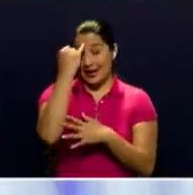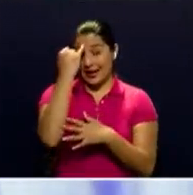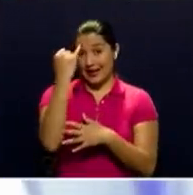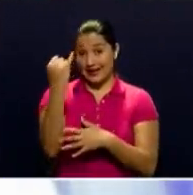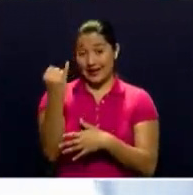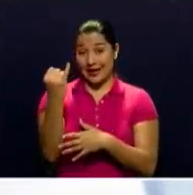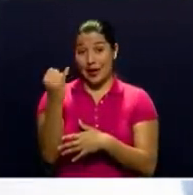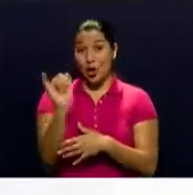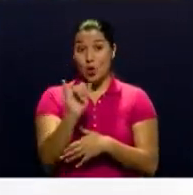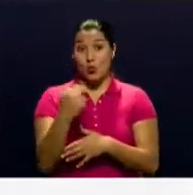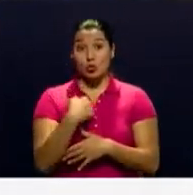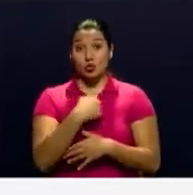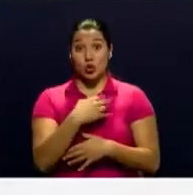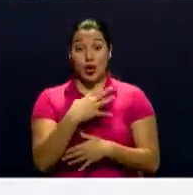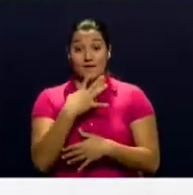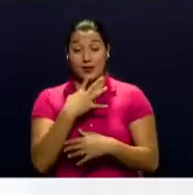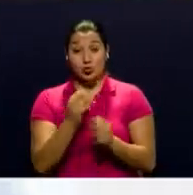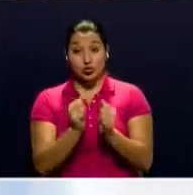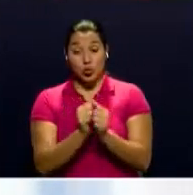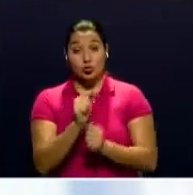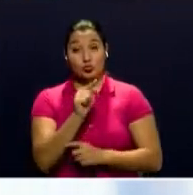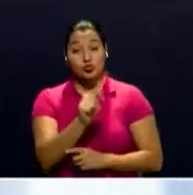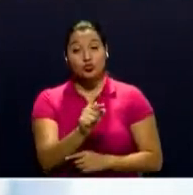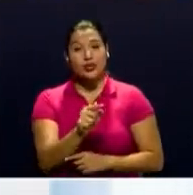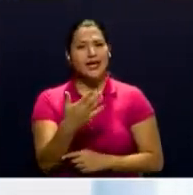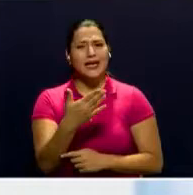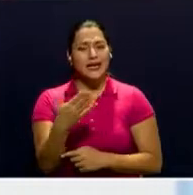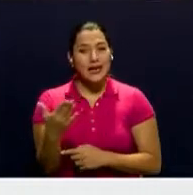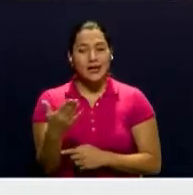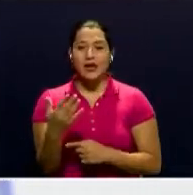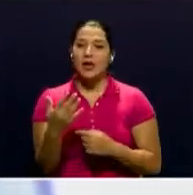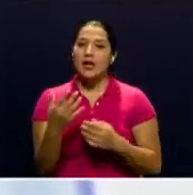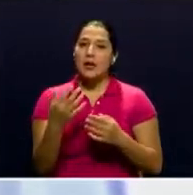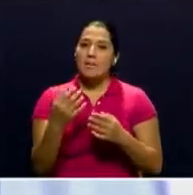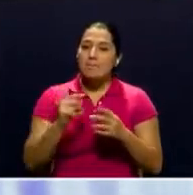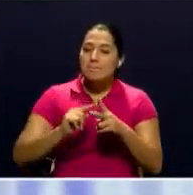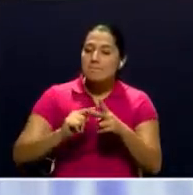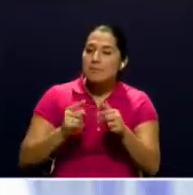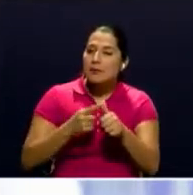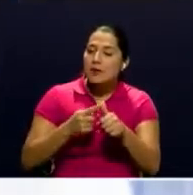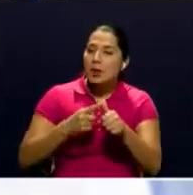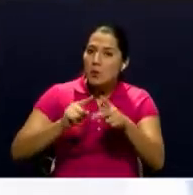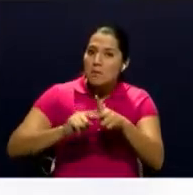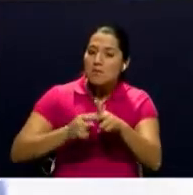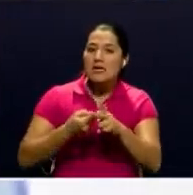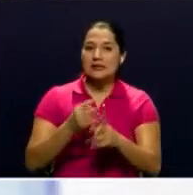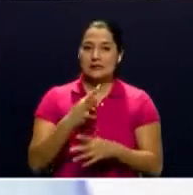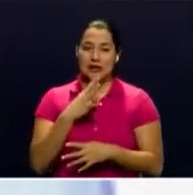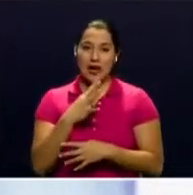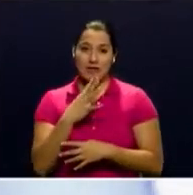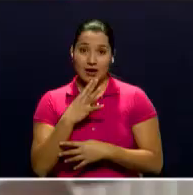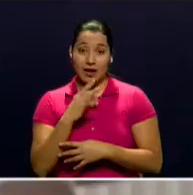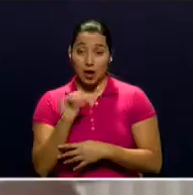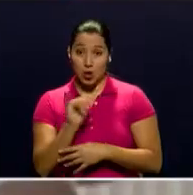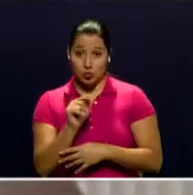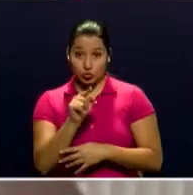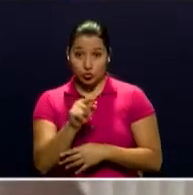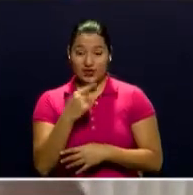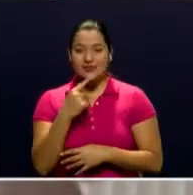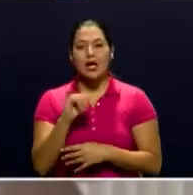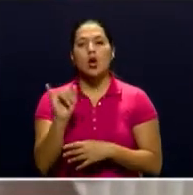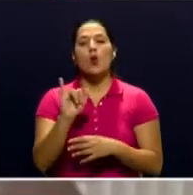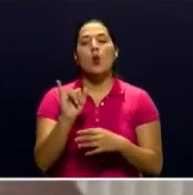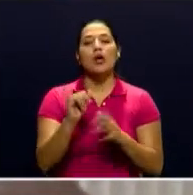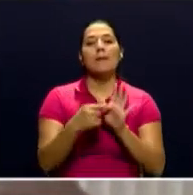como habíamos conversado con usted, sería unas palabras iniciales de apertura como usted lo está mencionando.